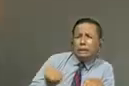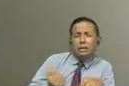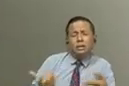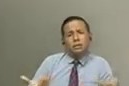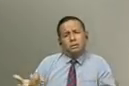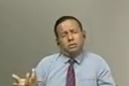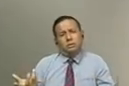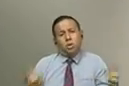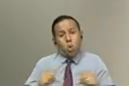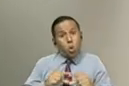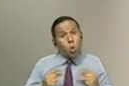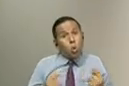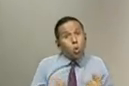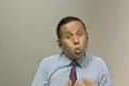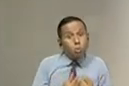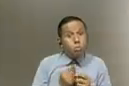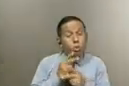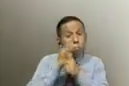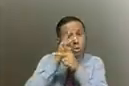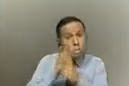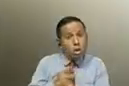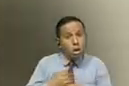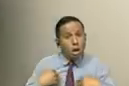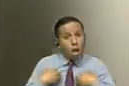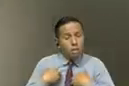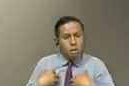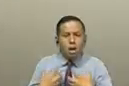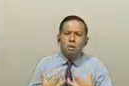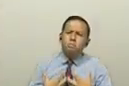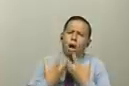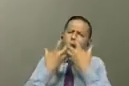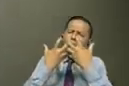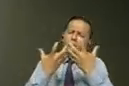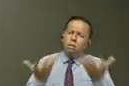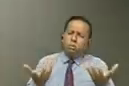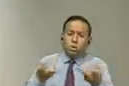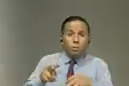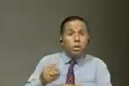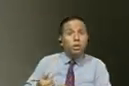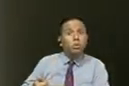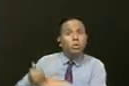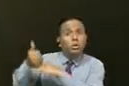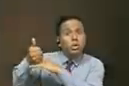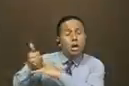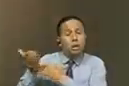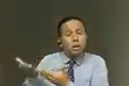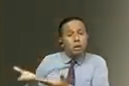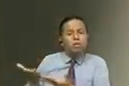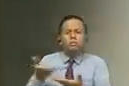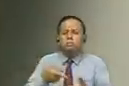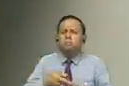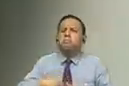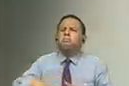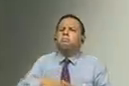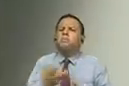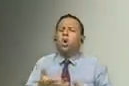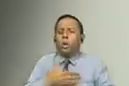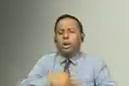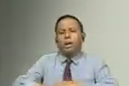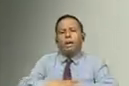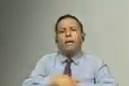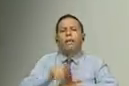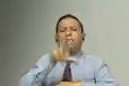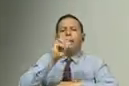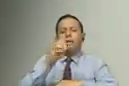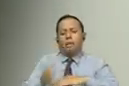agrupaciones que defienden los derechos de los animales, sino que también de las autoridades. Esto ocurrió en las calles 30 y Venezuela, en